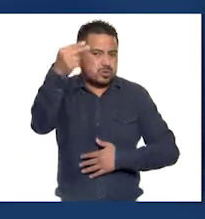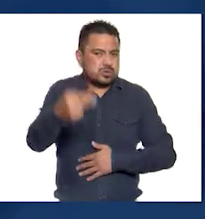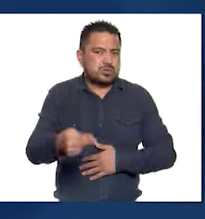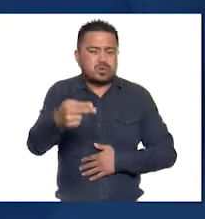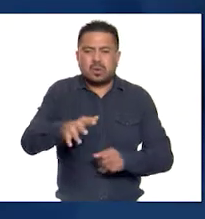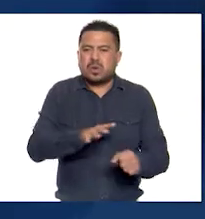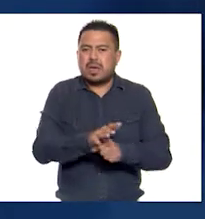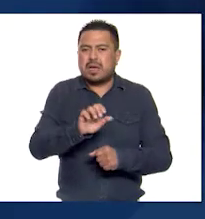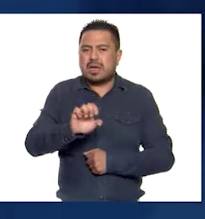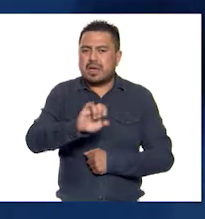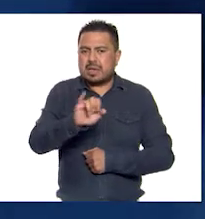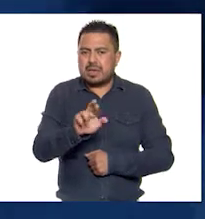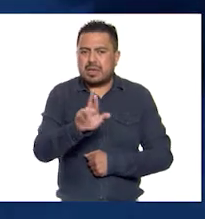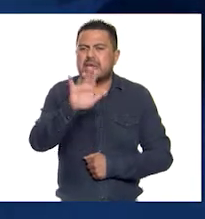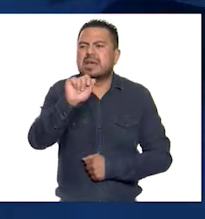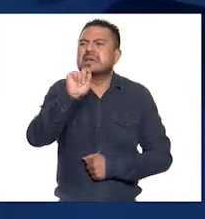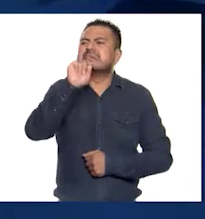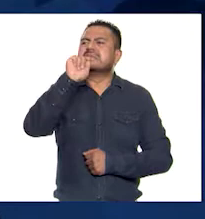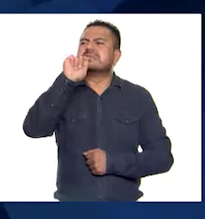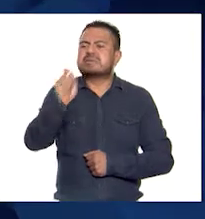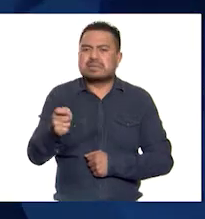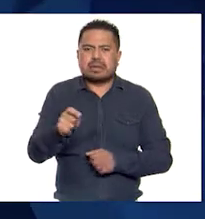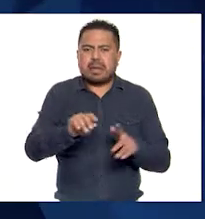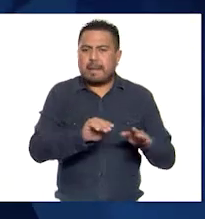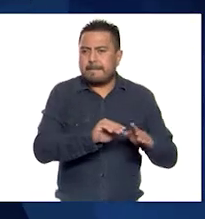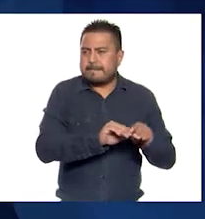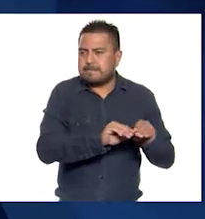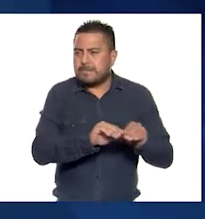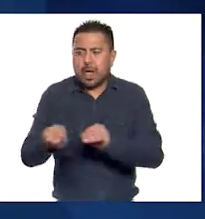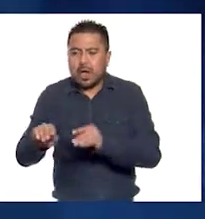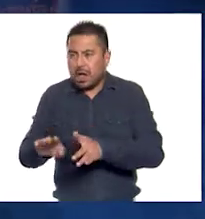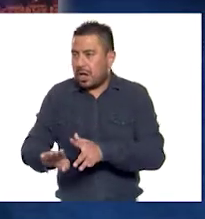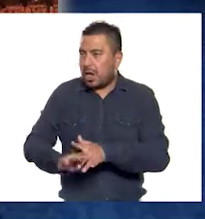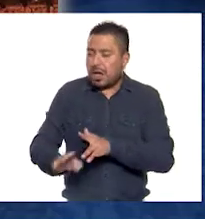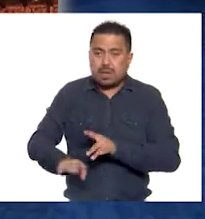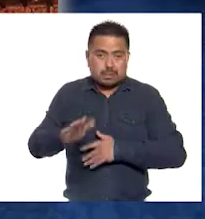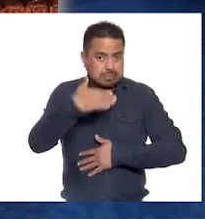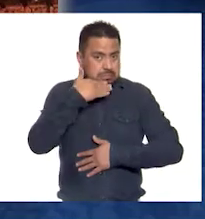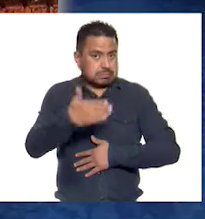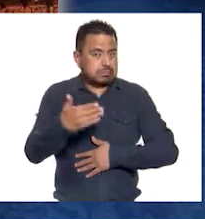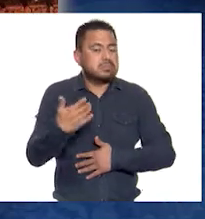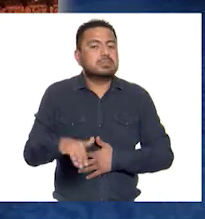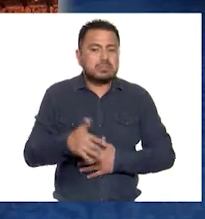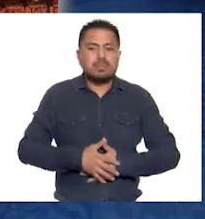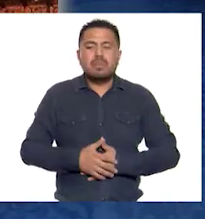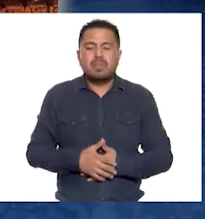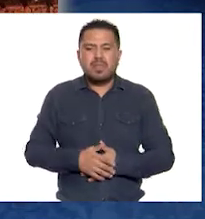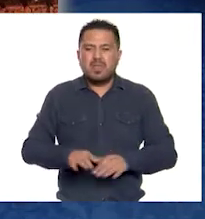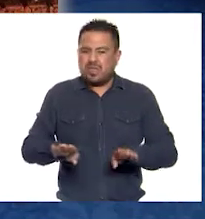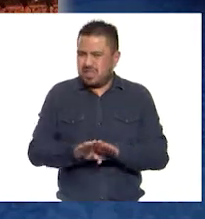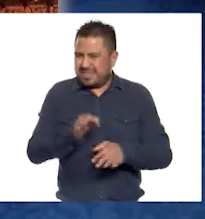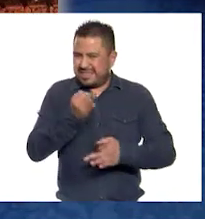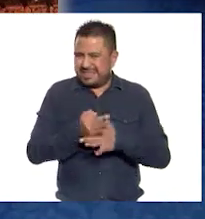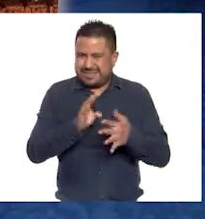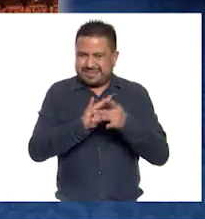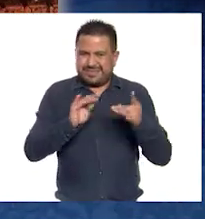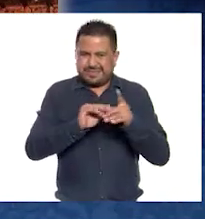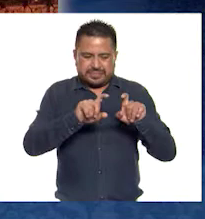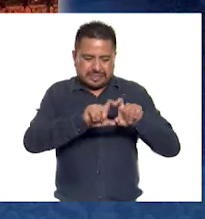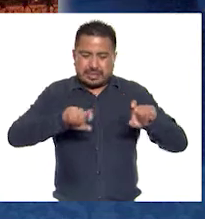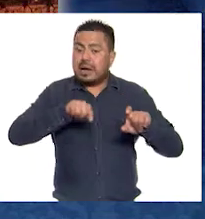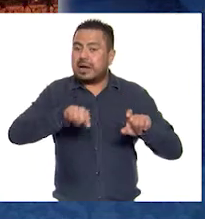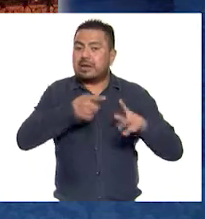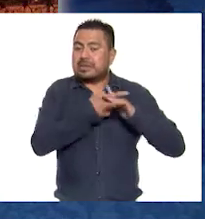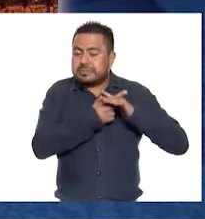la Égira, que significa emigración. Muy bien, Jenny. Como se deriva de este fragmento,